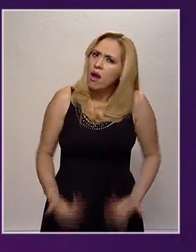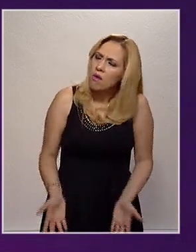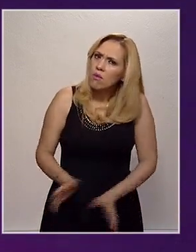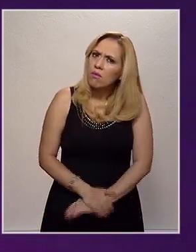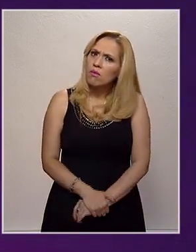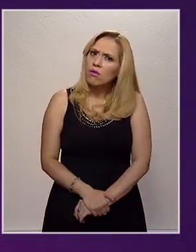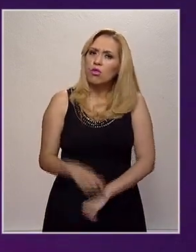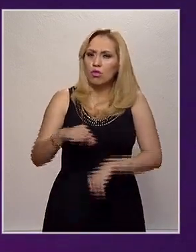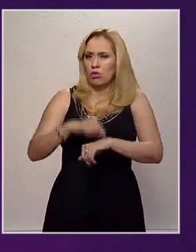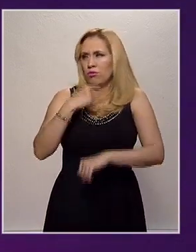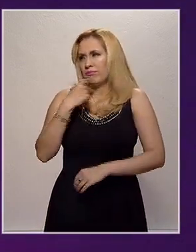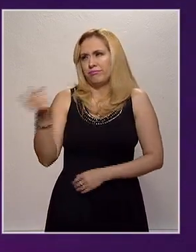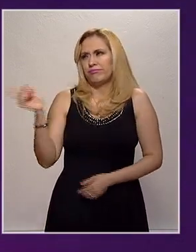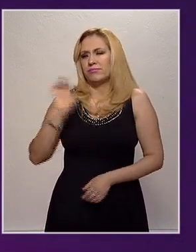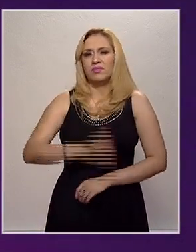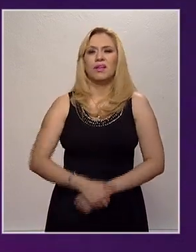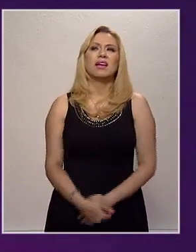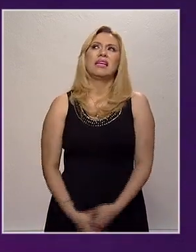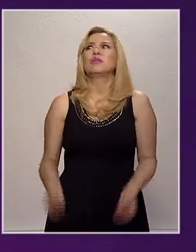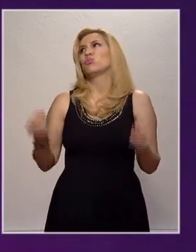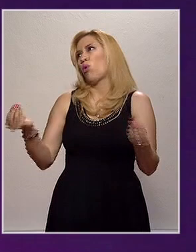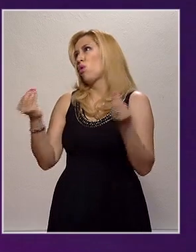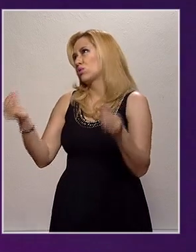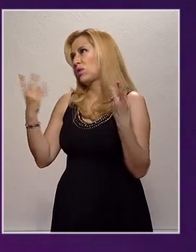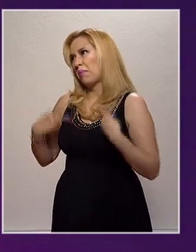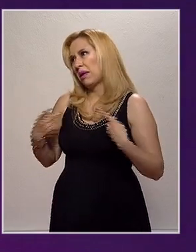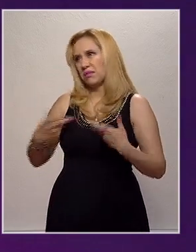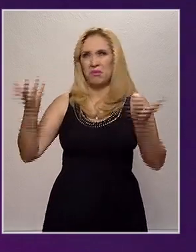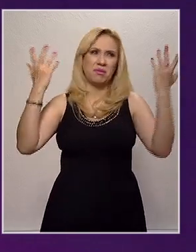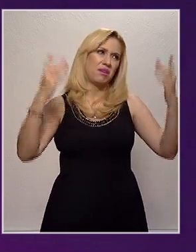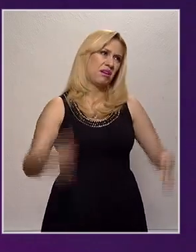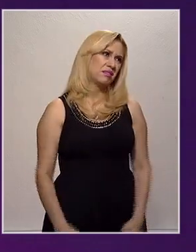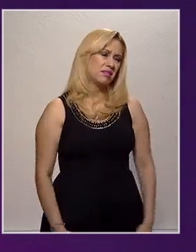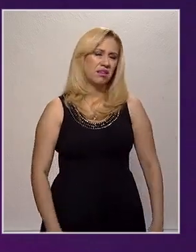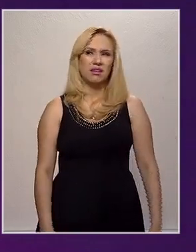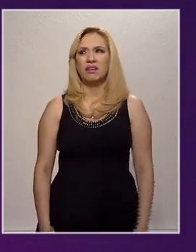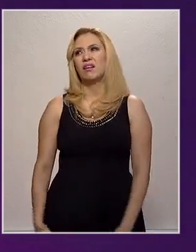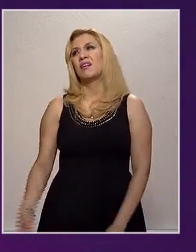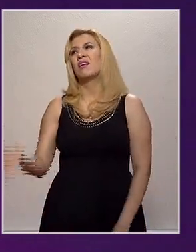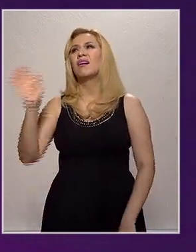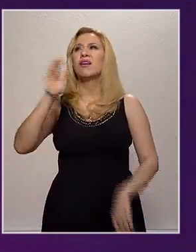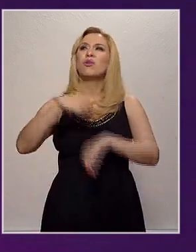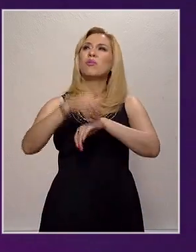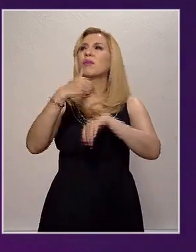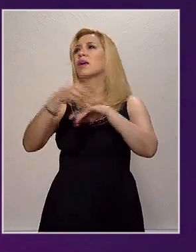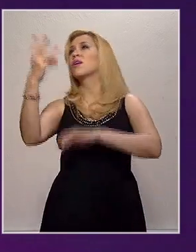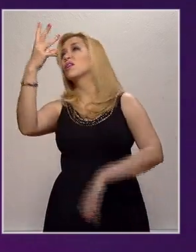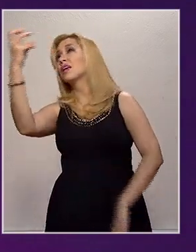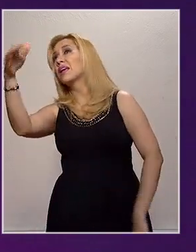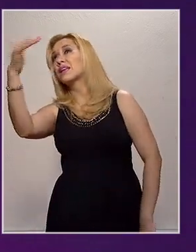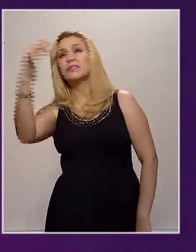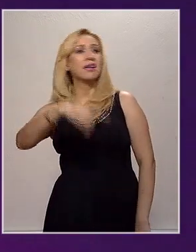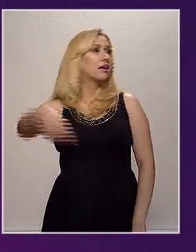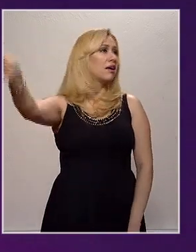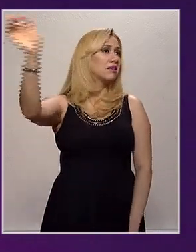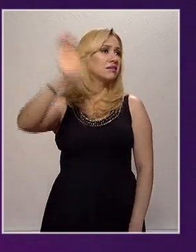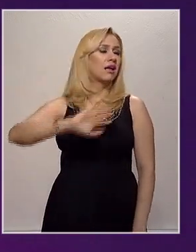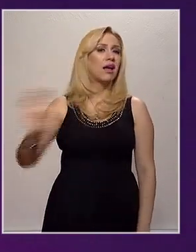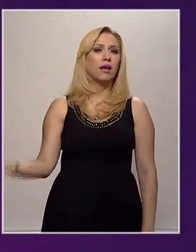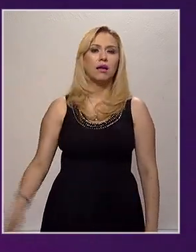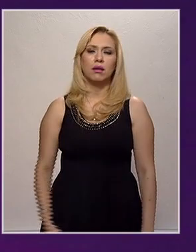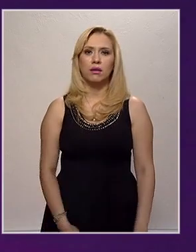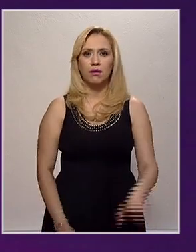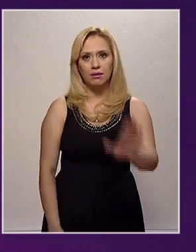dicen los médicos, ¿no? La carga laboral es tanto que entonces es el paciente de la cama número 315 y ya no hay una